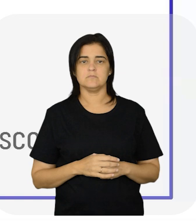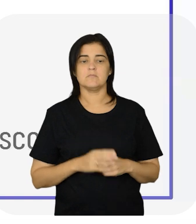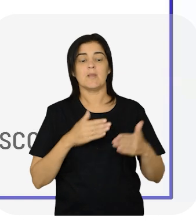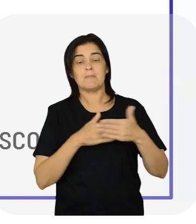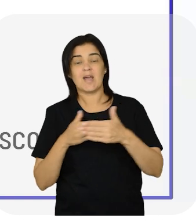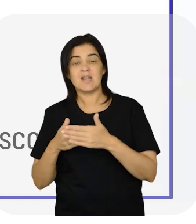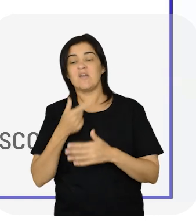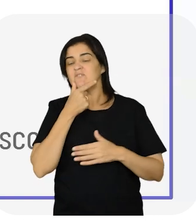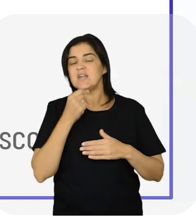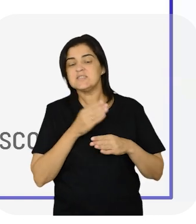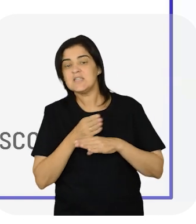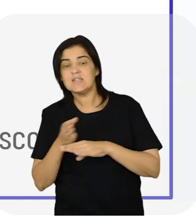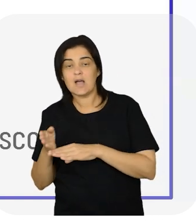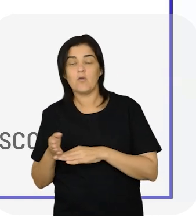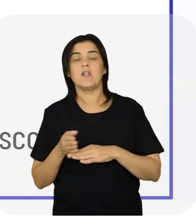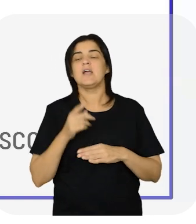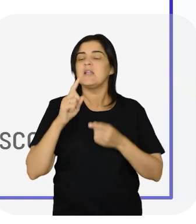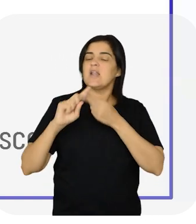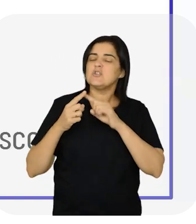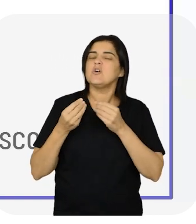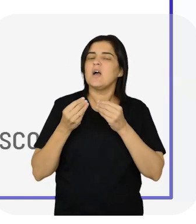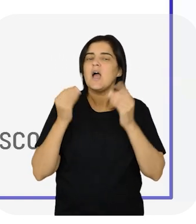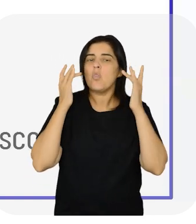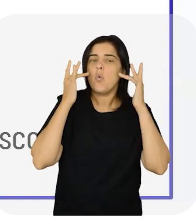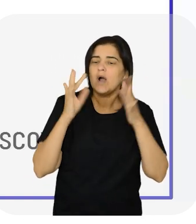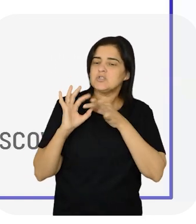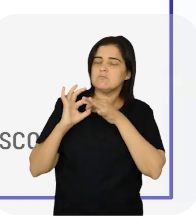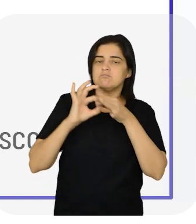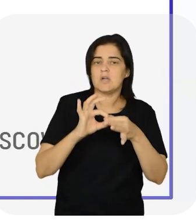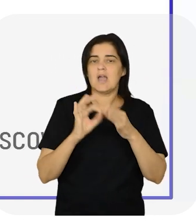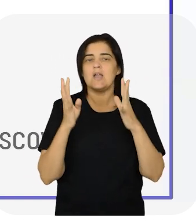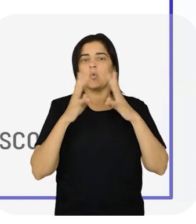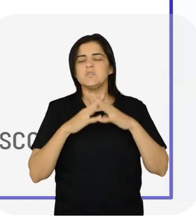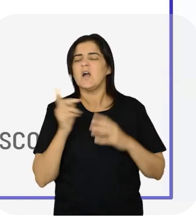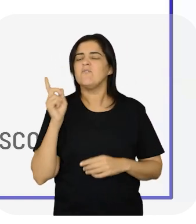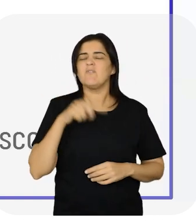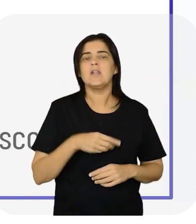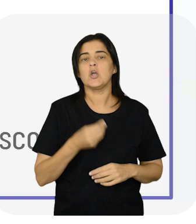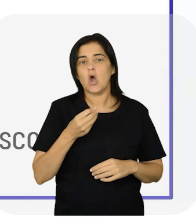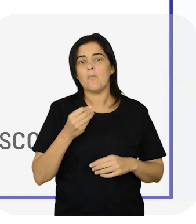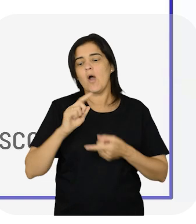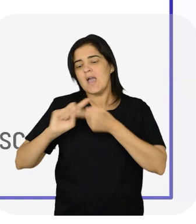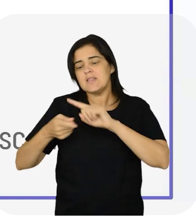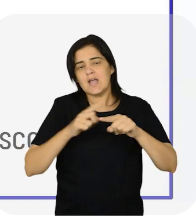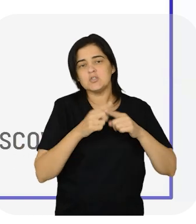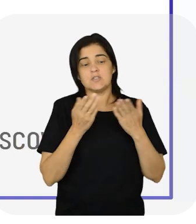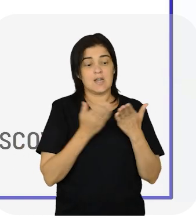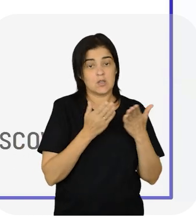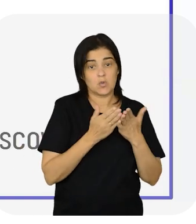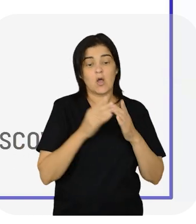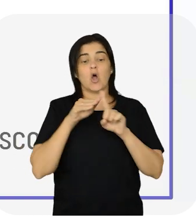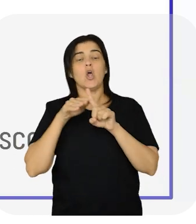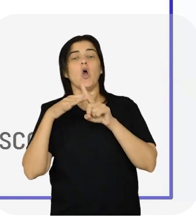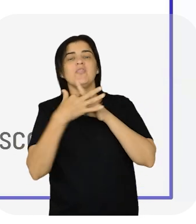Barreras y facilitadores en relación a la educación inclusiva son factores que surgen de la interacción del estudiante con el